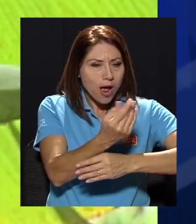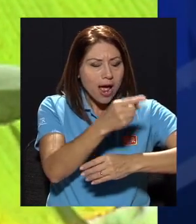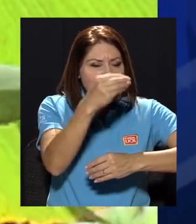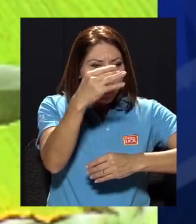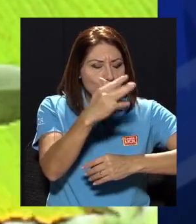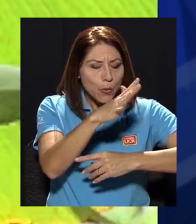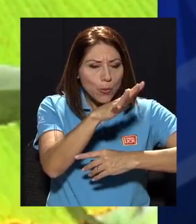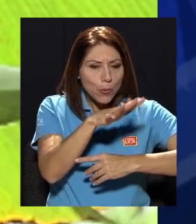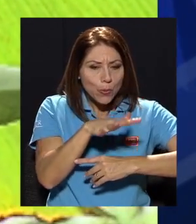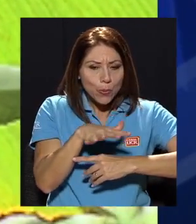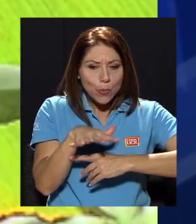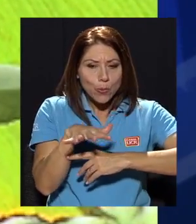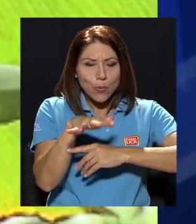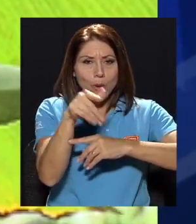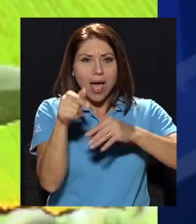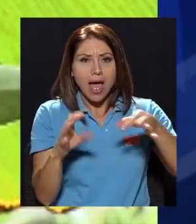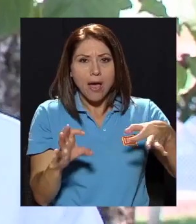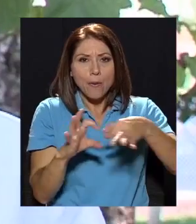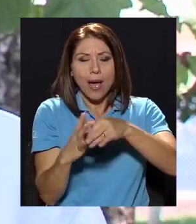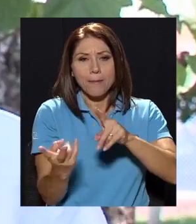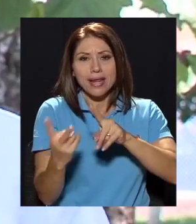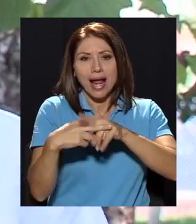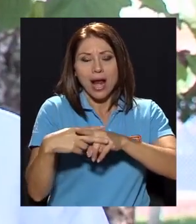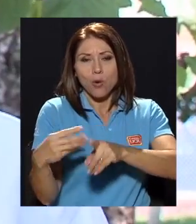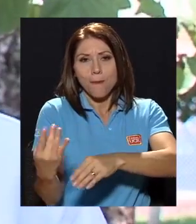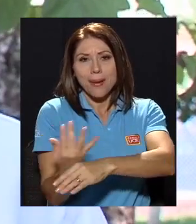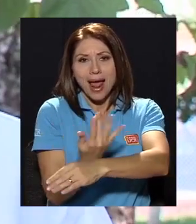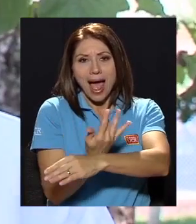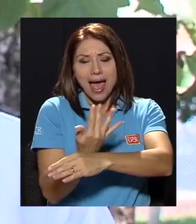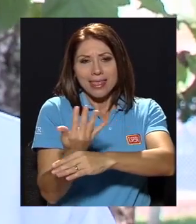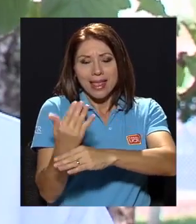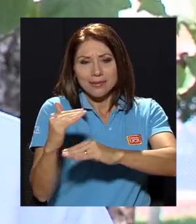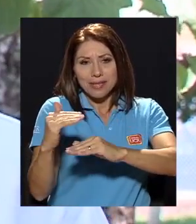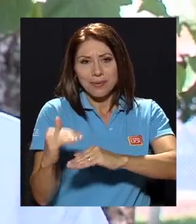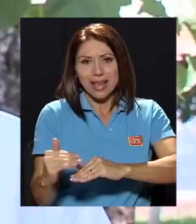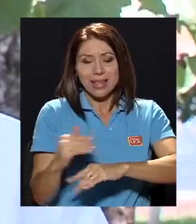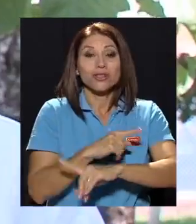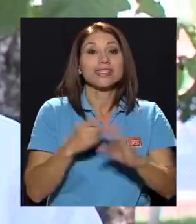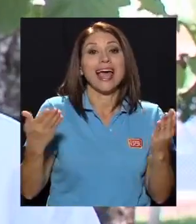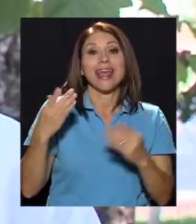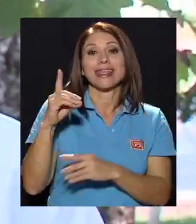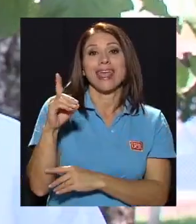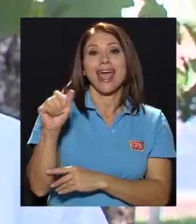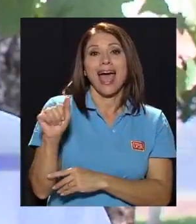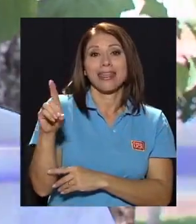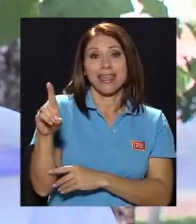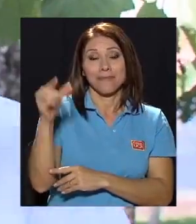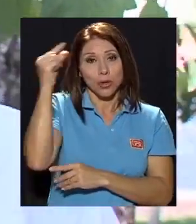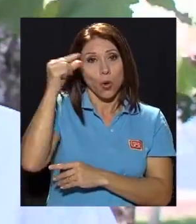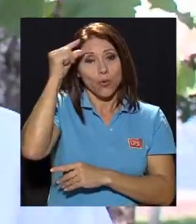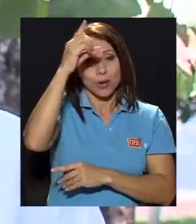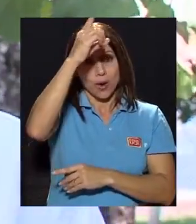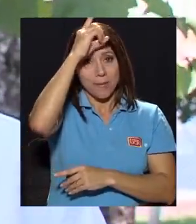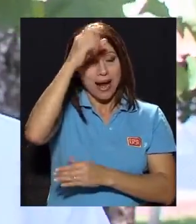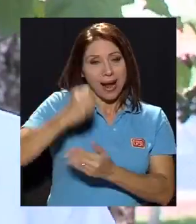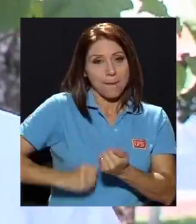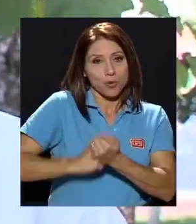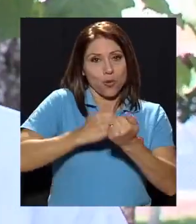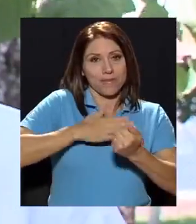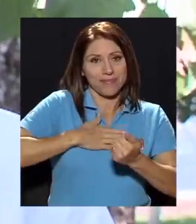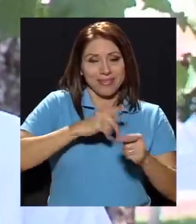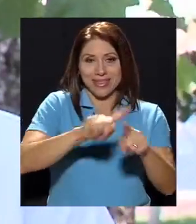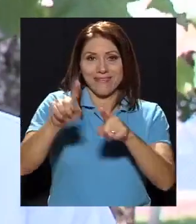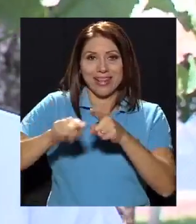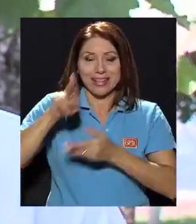Y posteriormente, ya cuando tuve la oportunidad con apoyo del DAD, del gobierno alemán y de las universidades alemanas, de